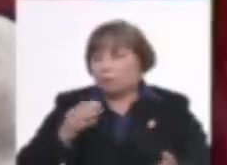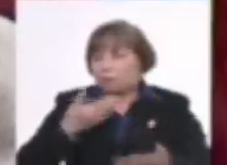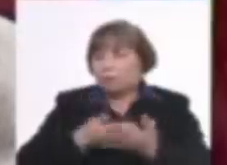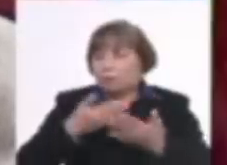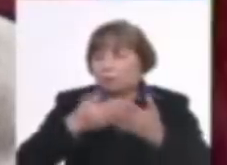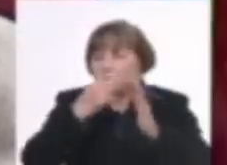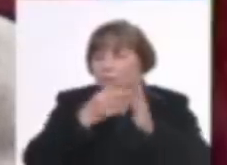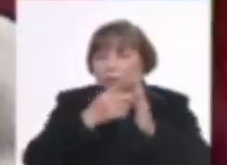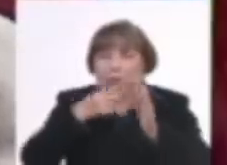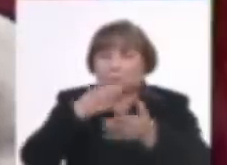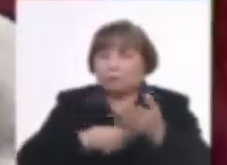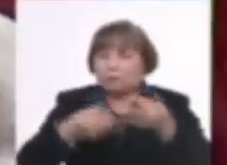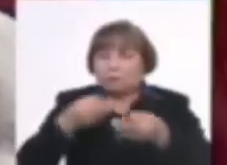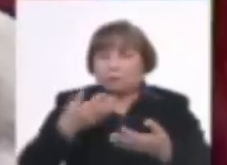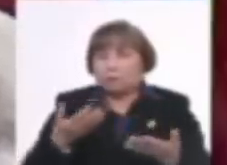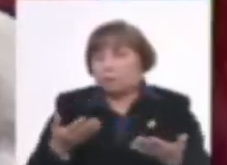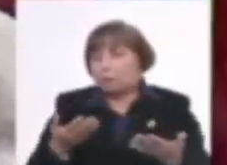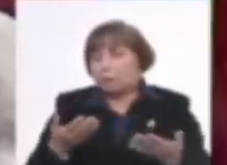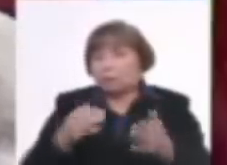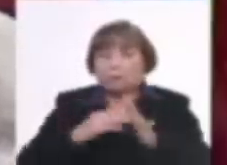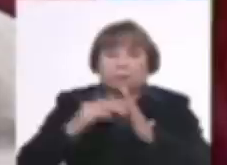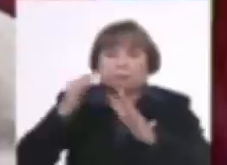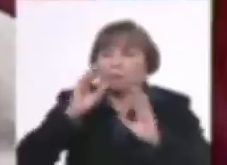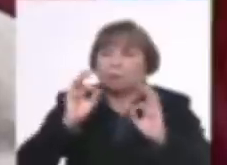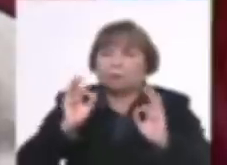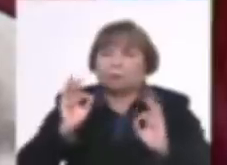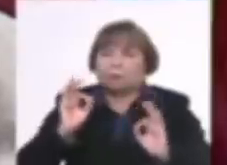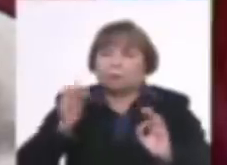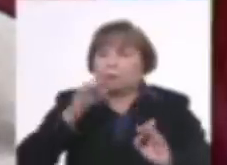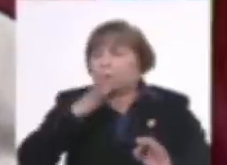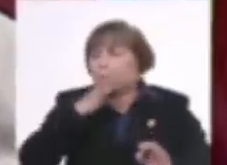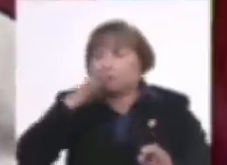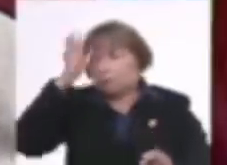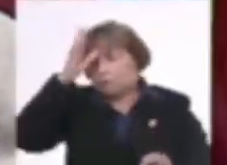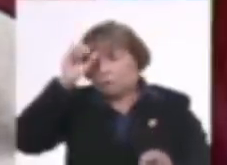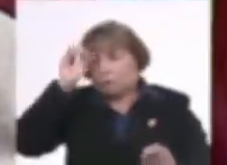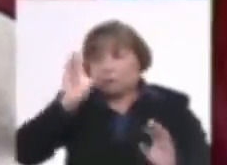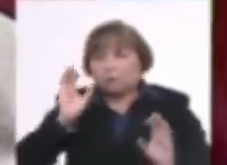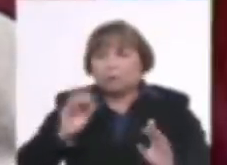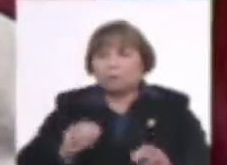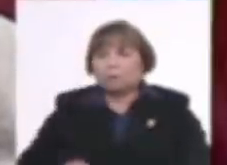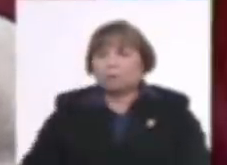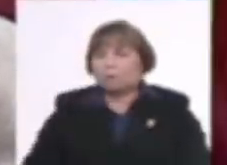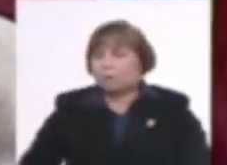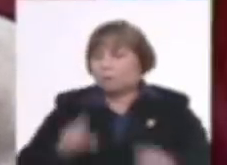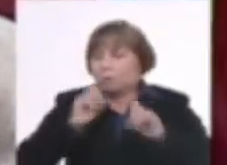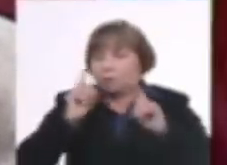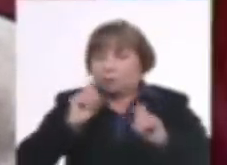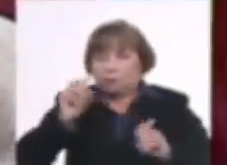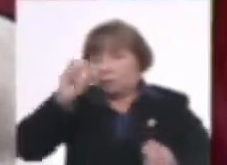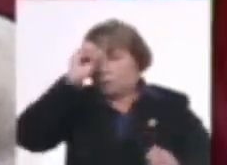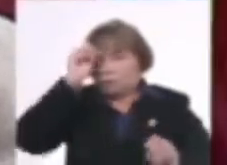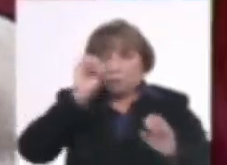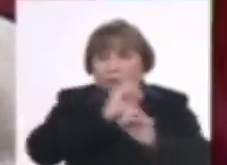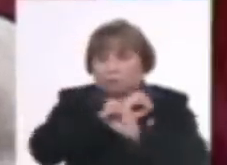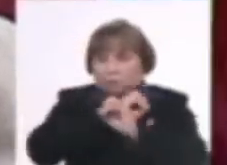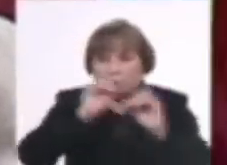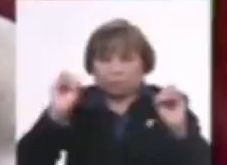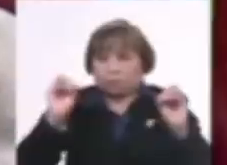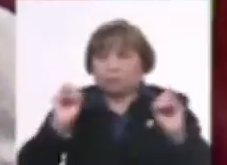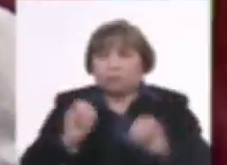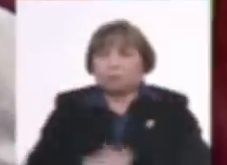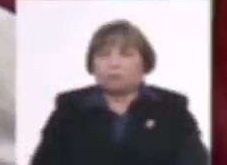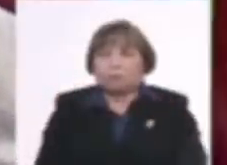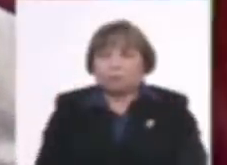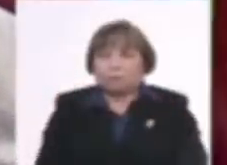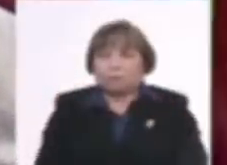si su propuesta económica era la más adecuada, eso desconozco. Ya, esto, pero la pregunta que le hago, ¿no conoce, no sabe entonces no, lo